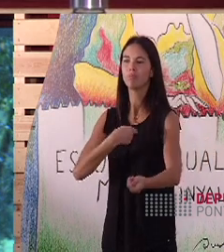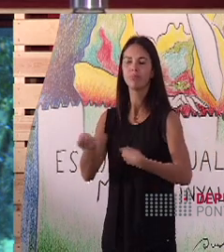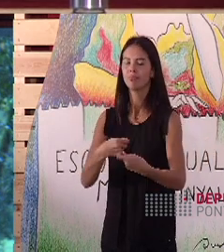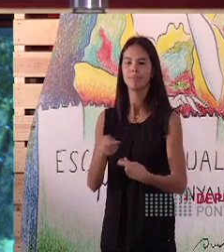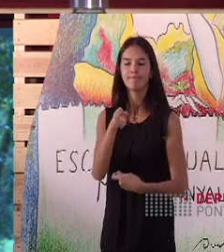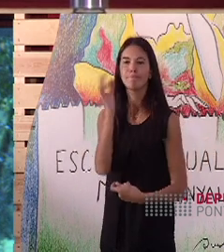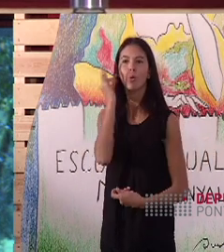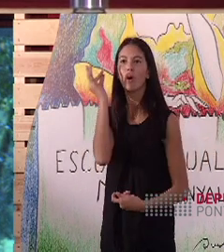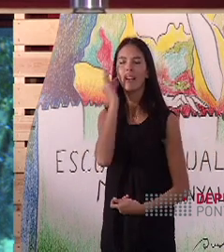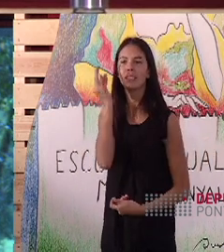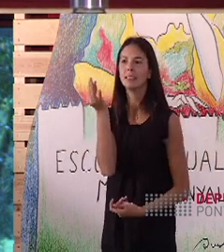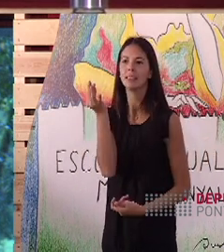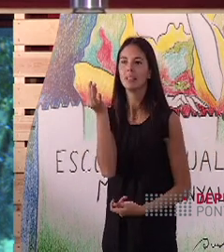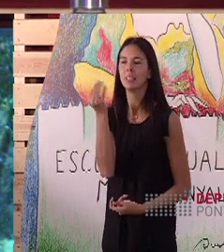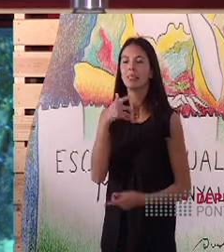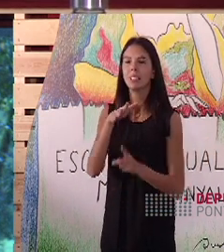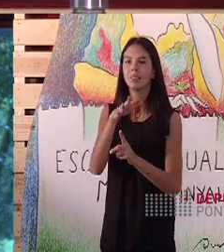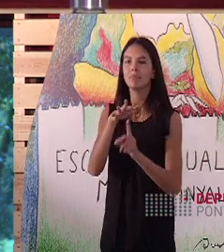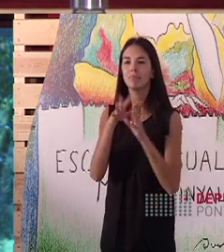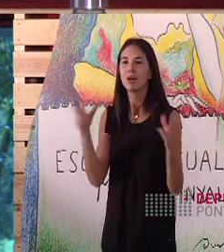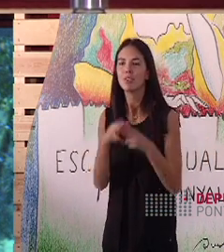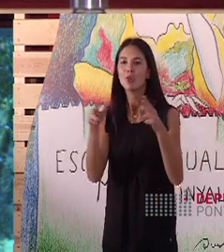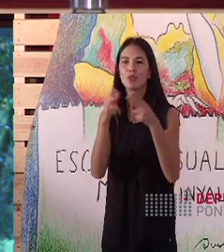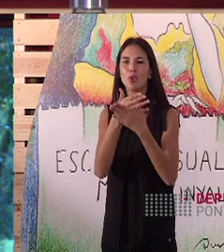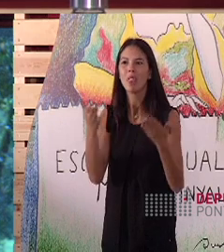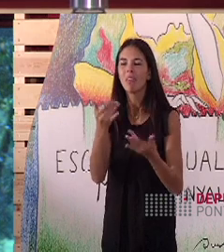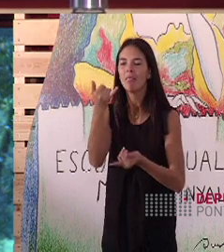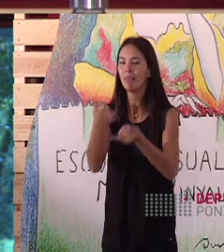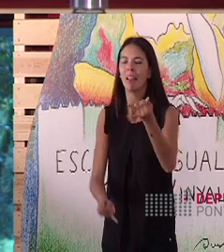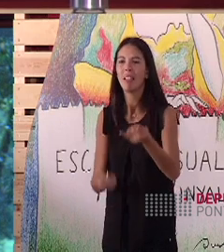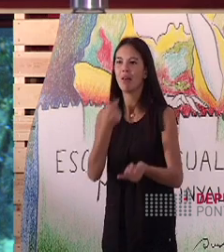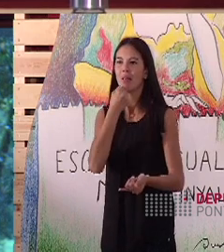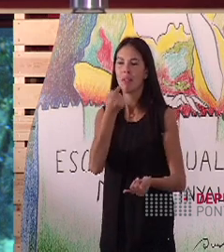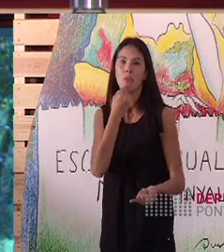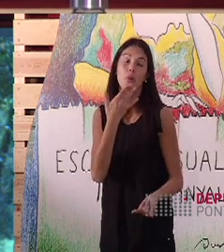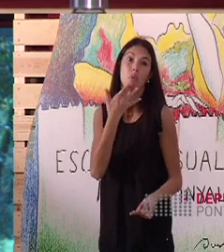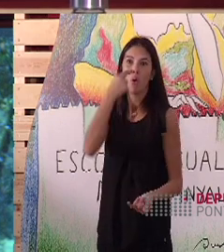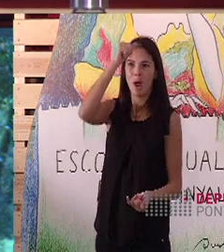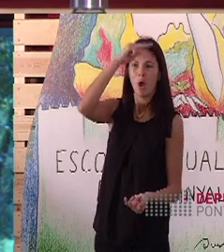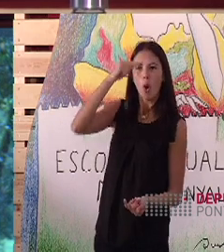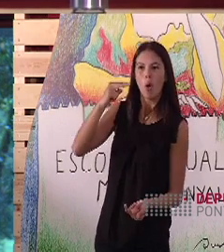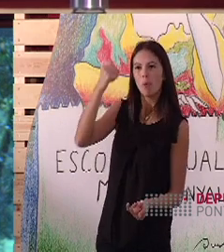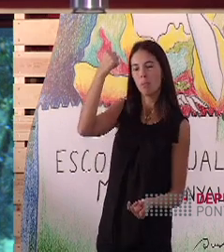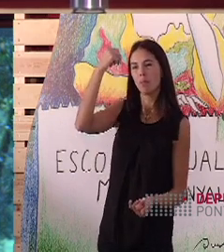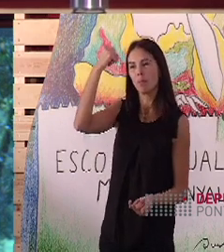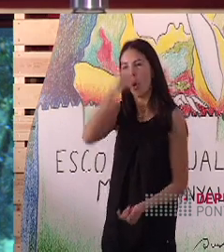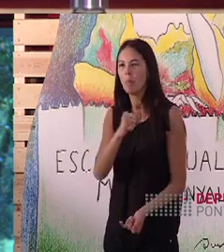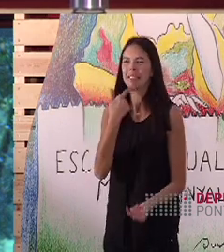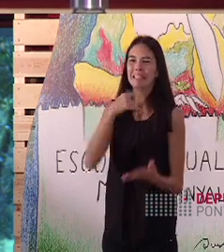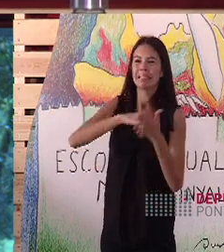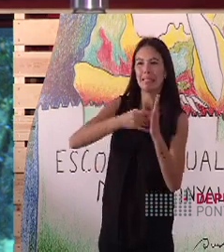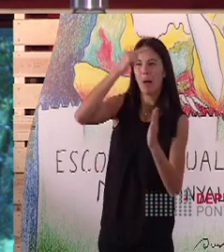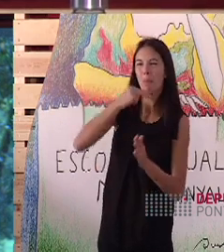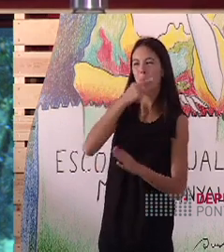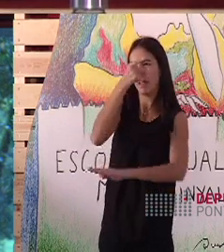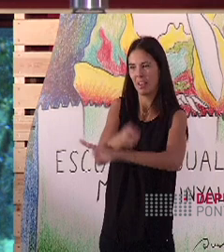esas mulleres, a sociedade lle se está negando os homes, o sistema patriarcal, os